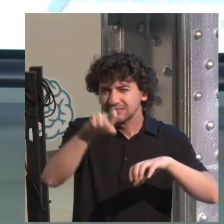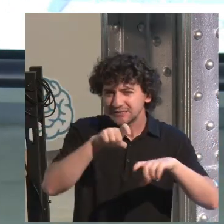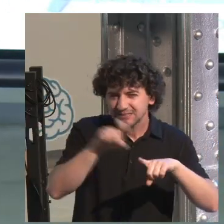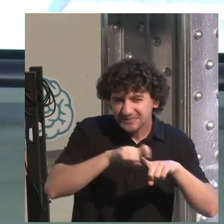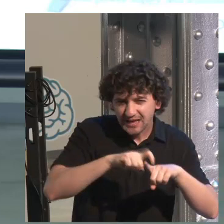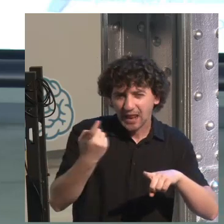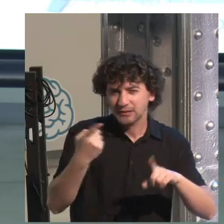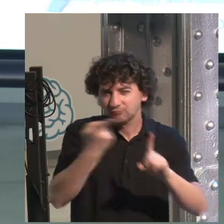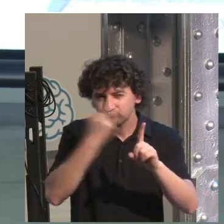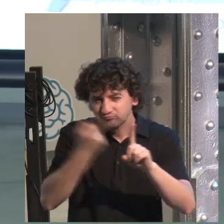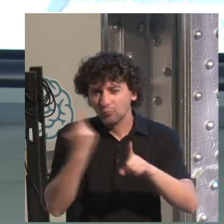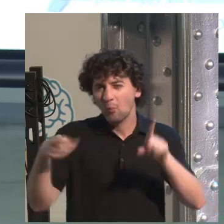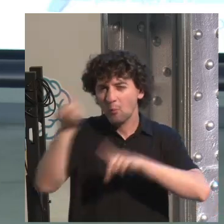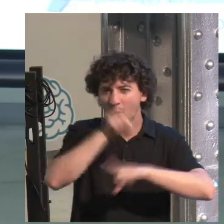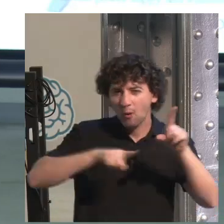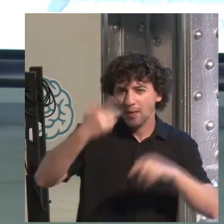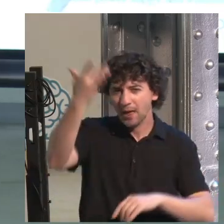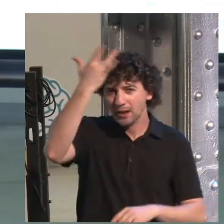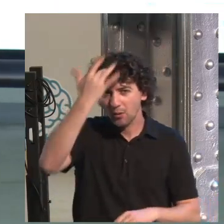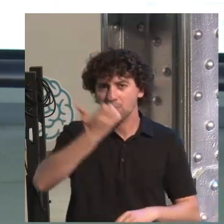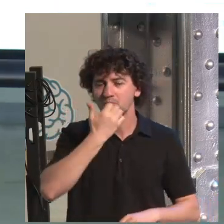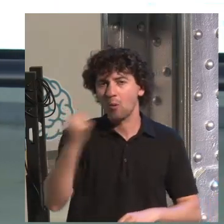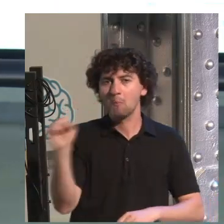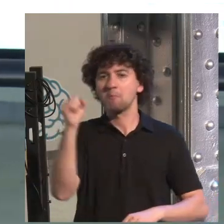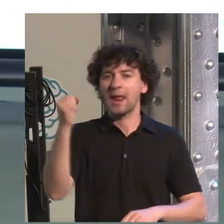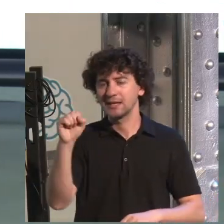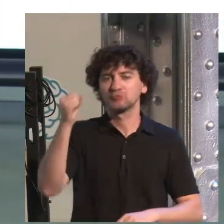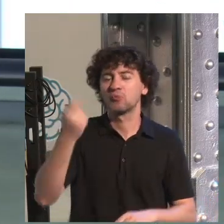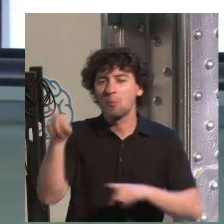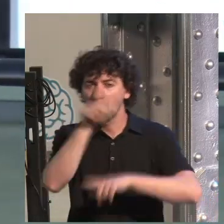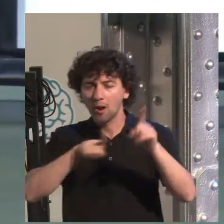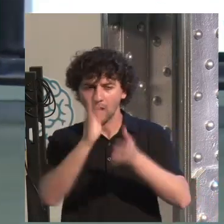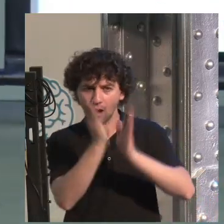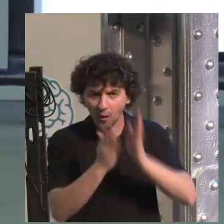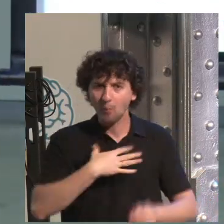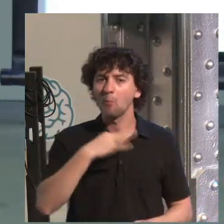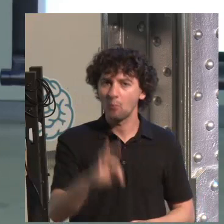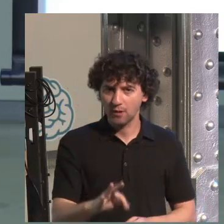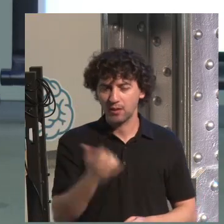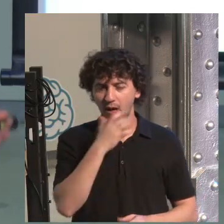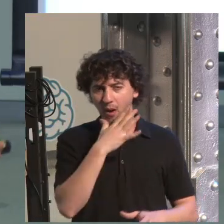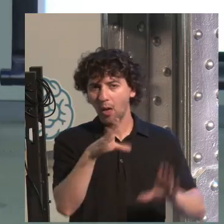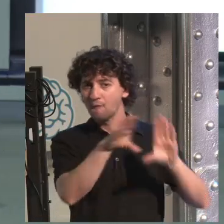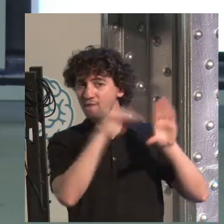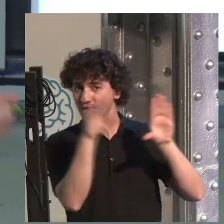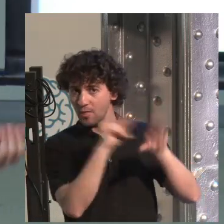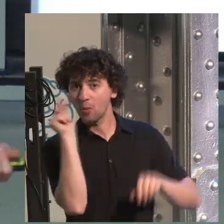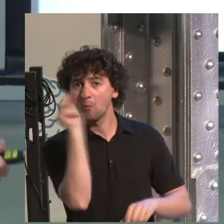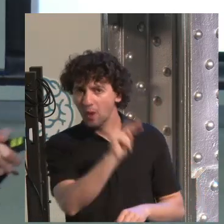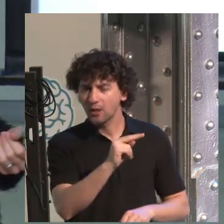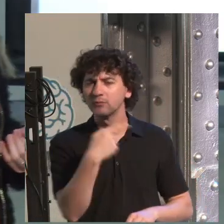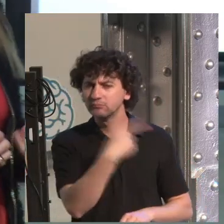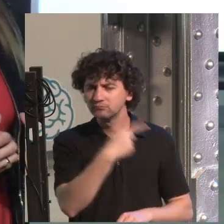o neurológicas, como por ejemplo Parkinson's. Voy a mostrar unos vídeos, porque la verdad es que son muy emotivos, de